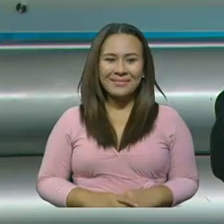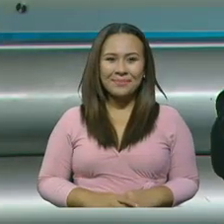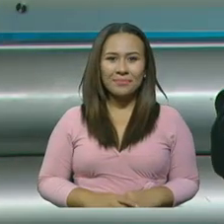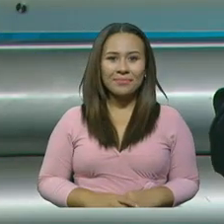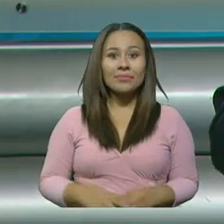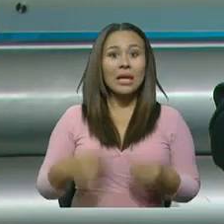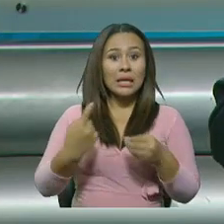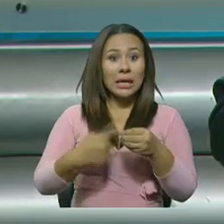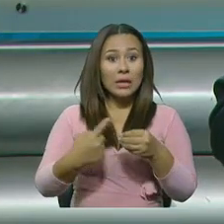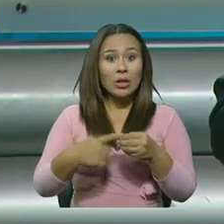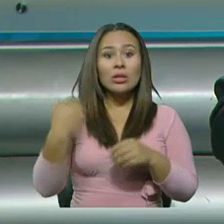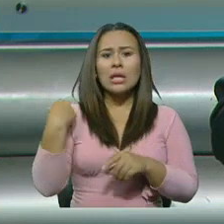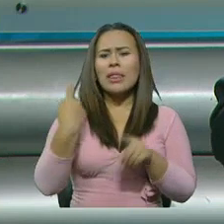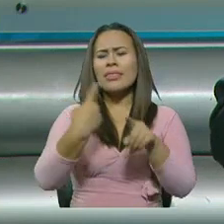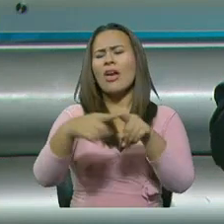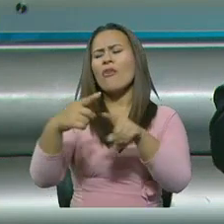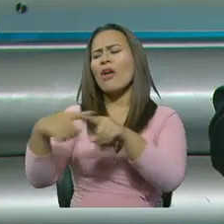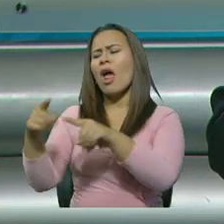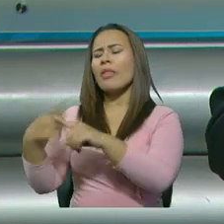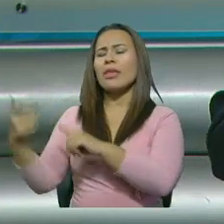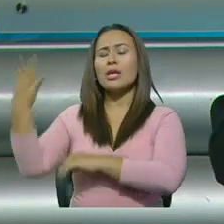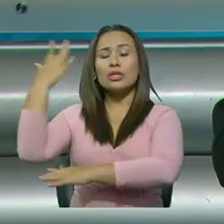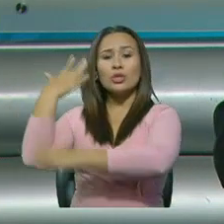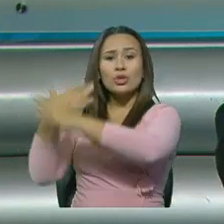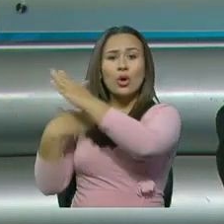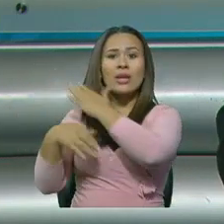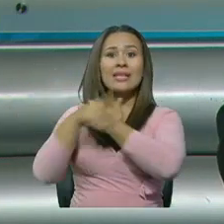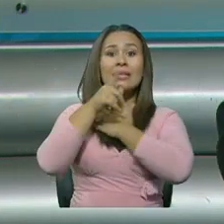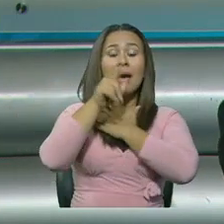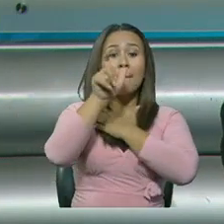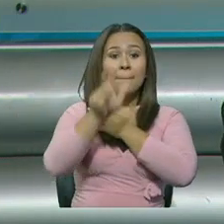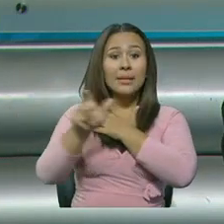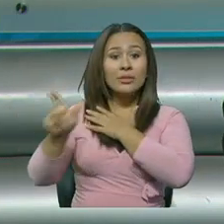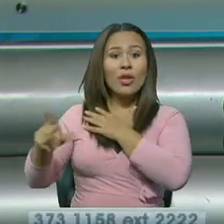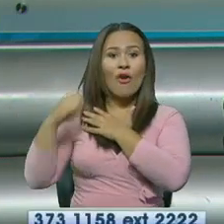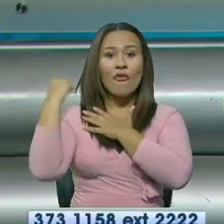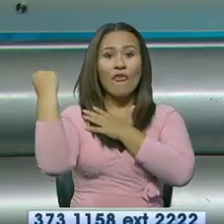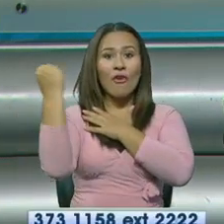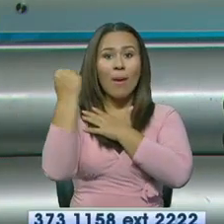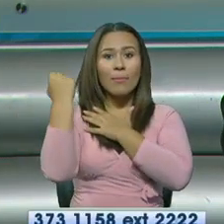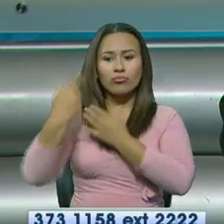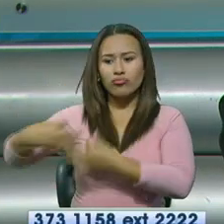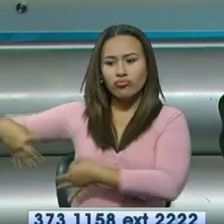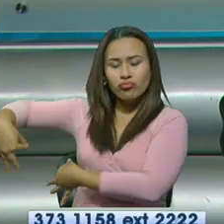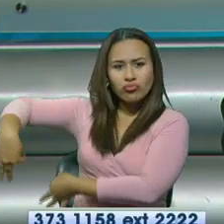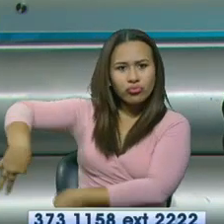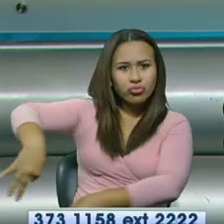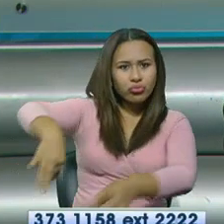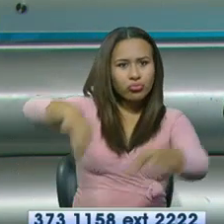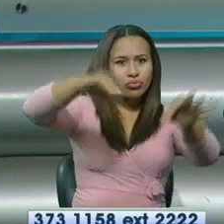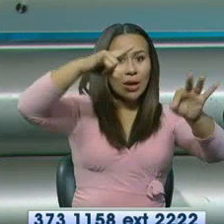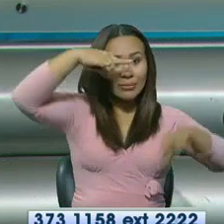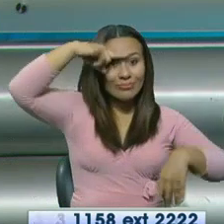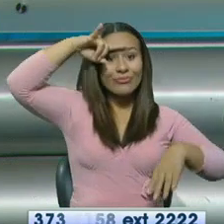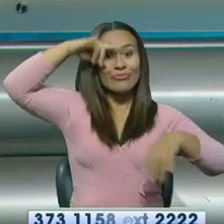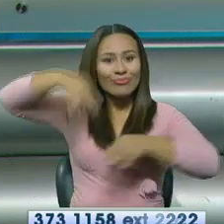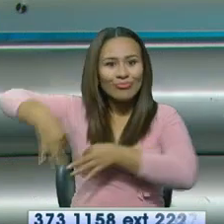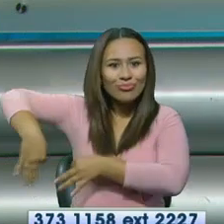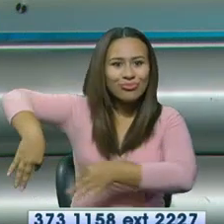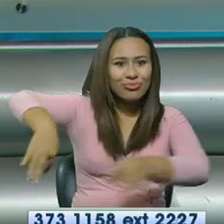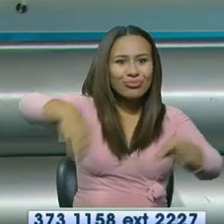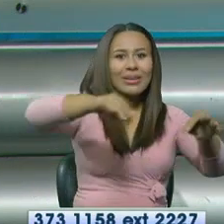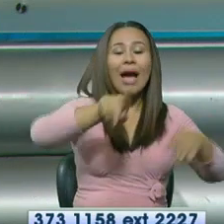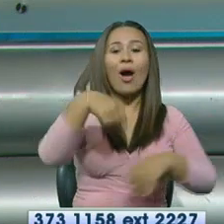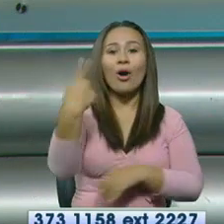Quito tiene un sinnúmero de historias, entre ellas la de sus personajes, la famosa torera y el conocido